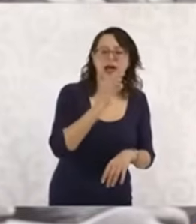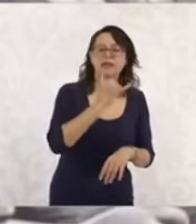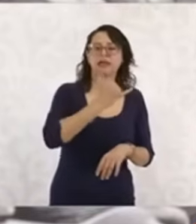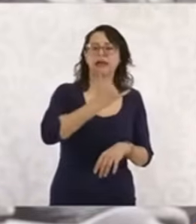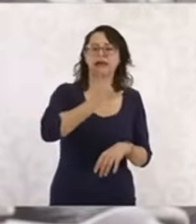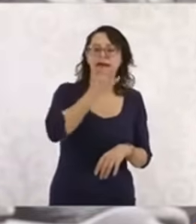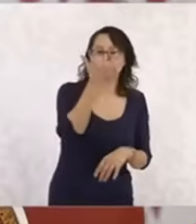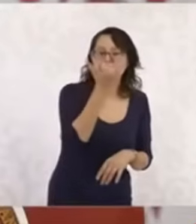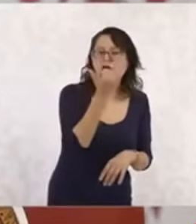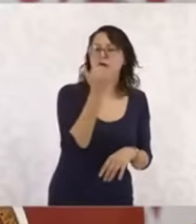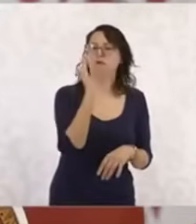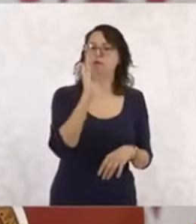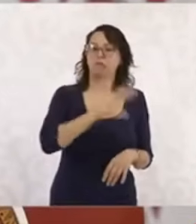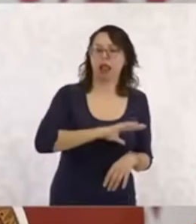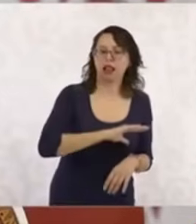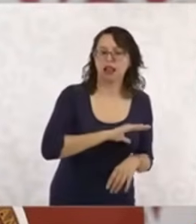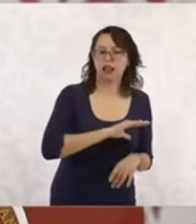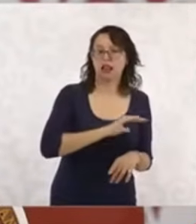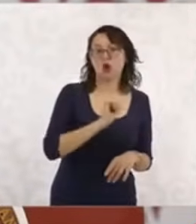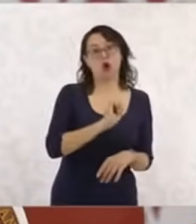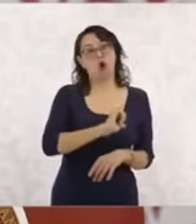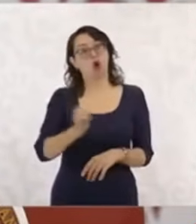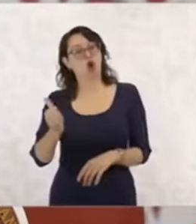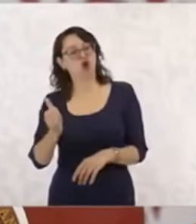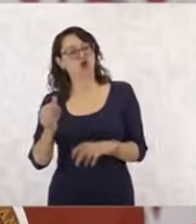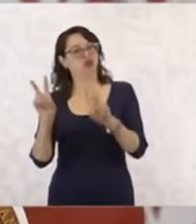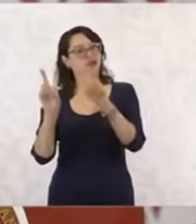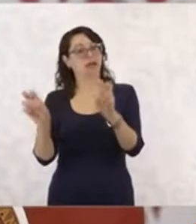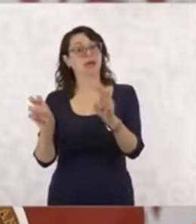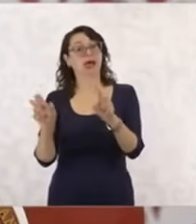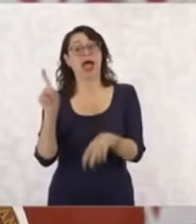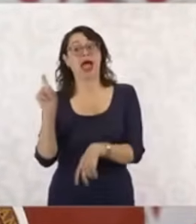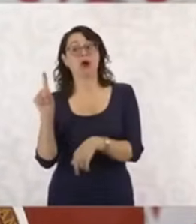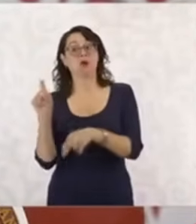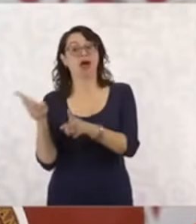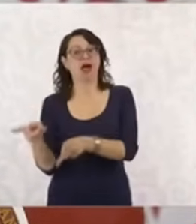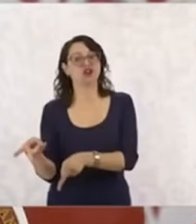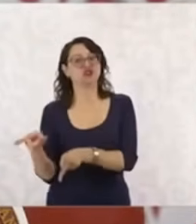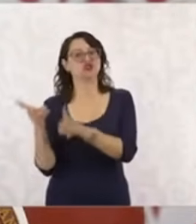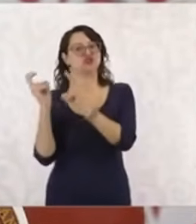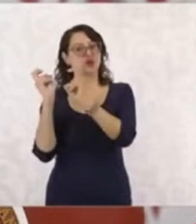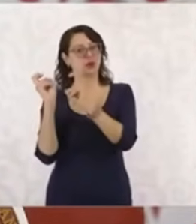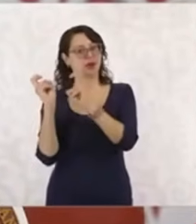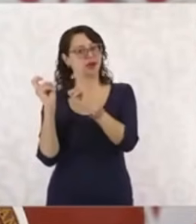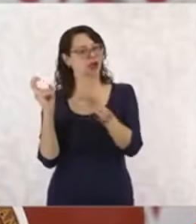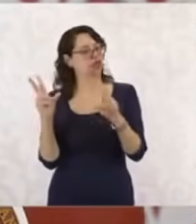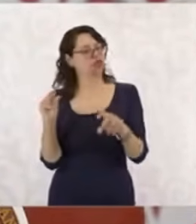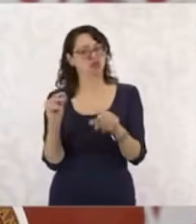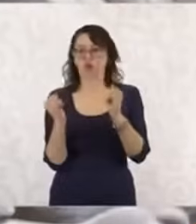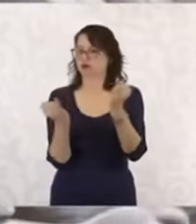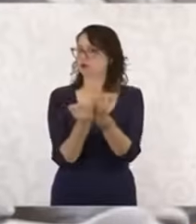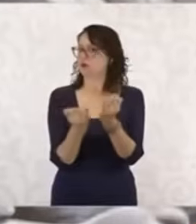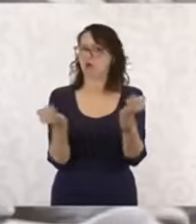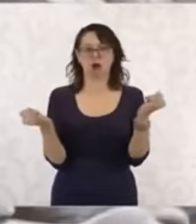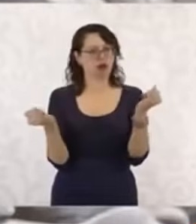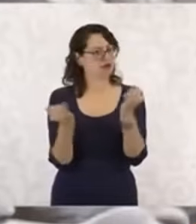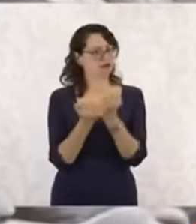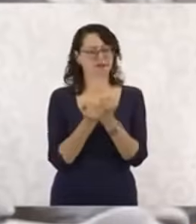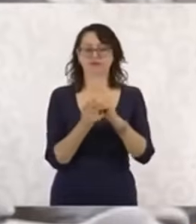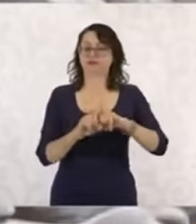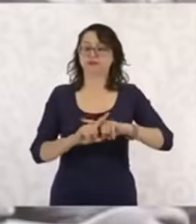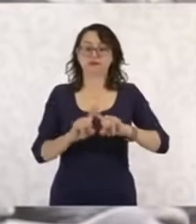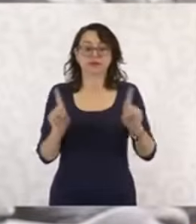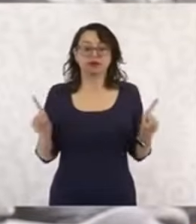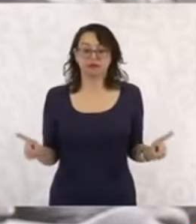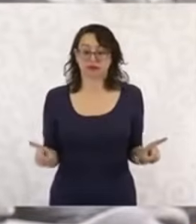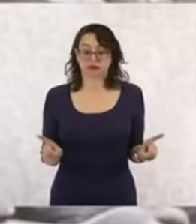el robo o el despojo de agua. ¿Qué quiere decir eso? El robo o el despojo de agua se da cuando se extrae, sin